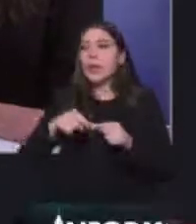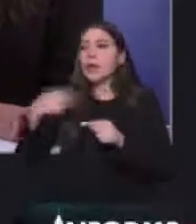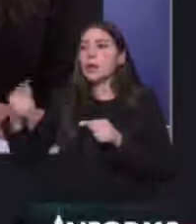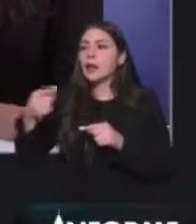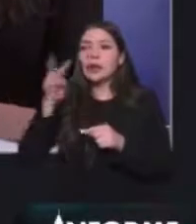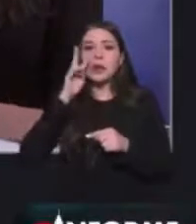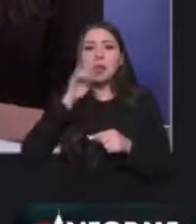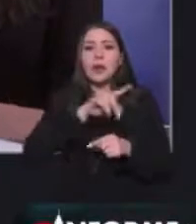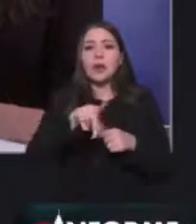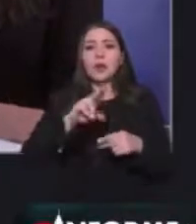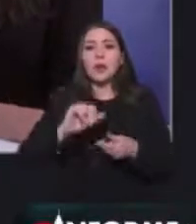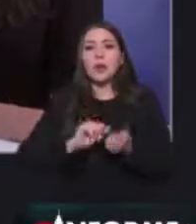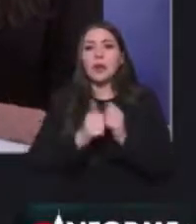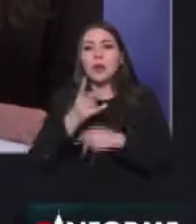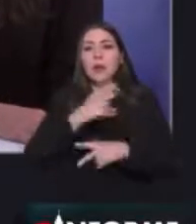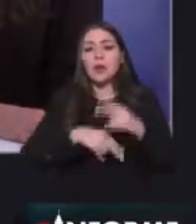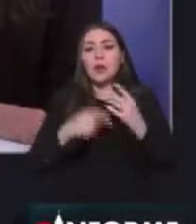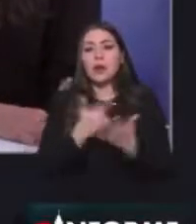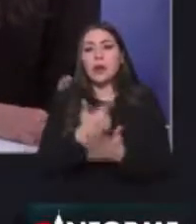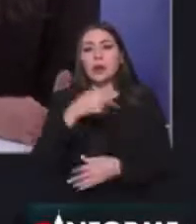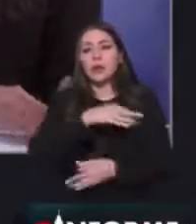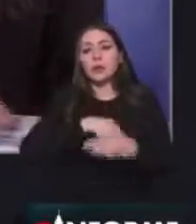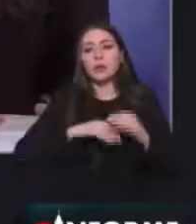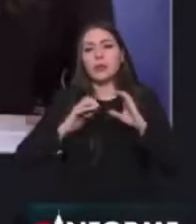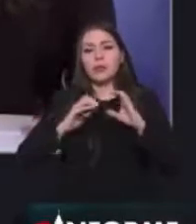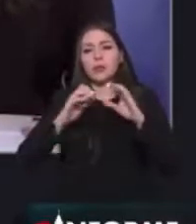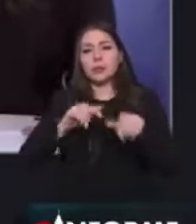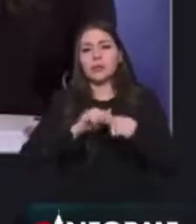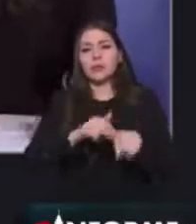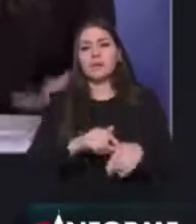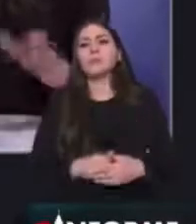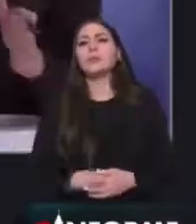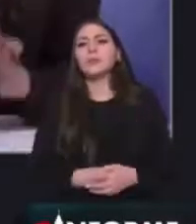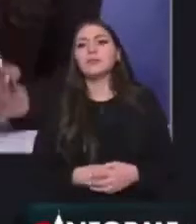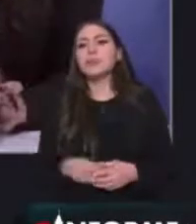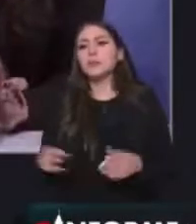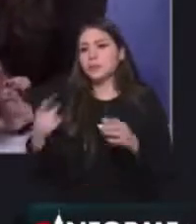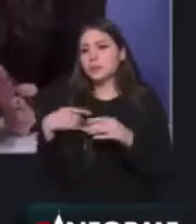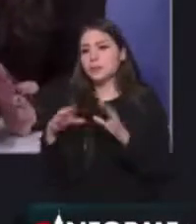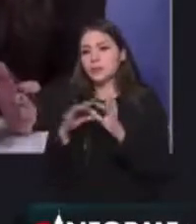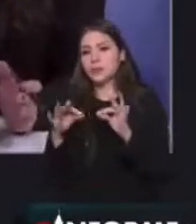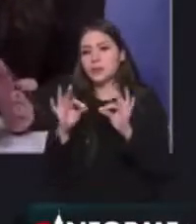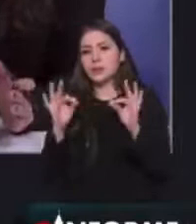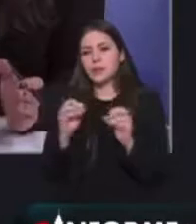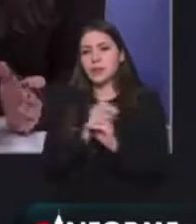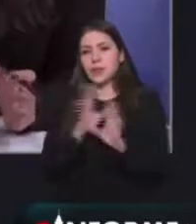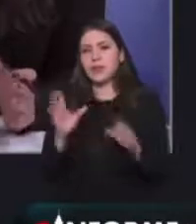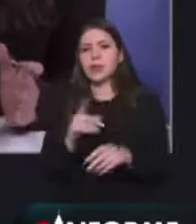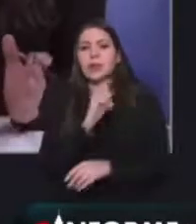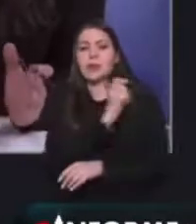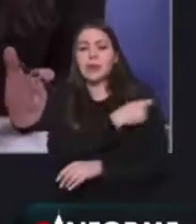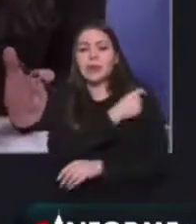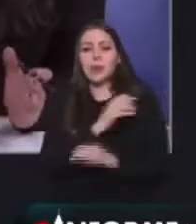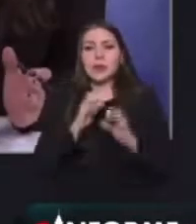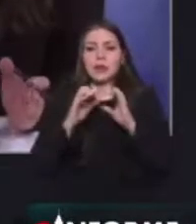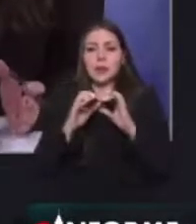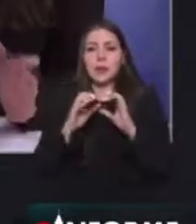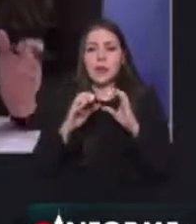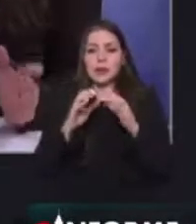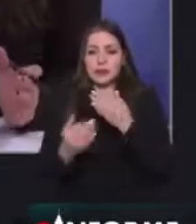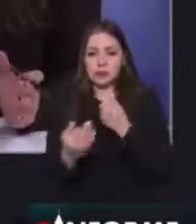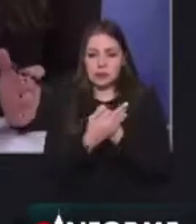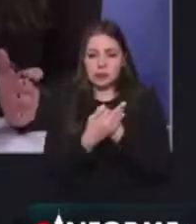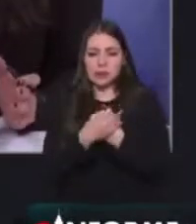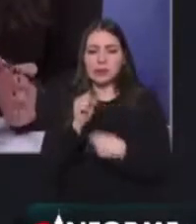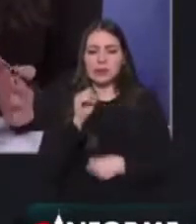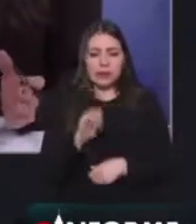y seguirnos cuidando. Pues ahí está muy claro el resumen, Mauricio. Las vacunas nos protegen, pero tienen un límite y